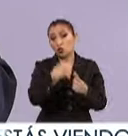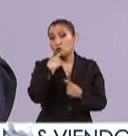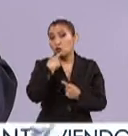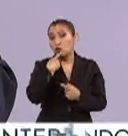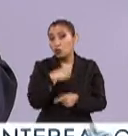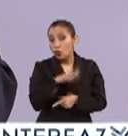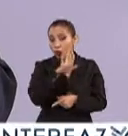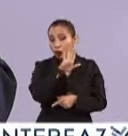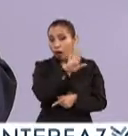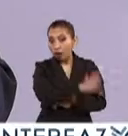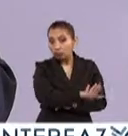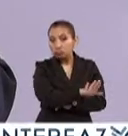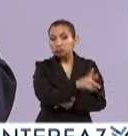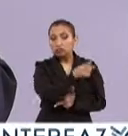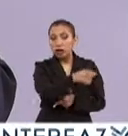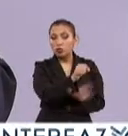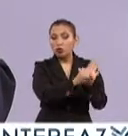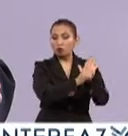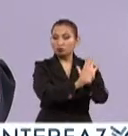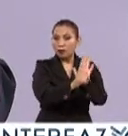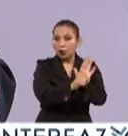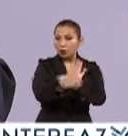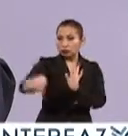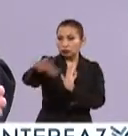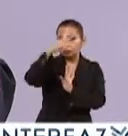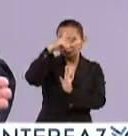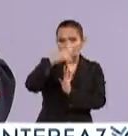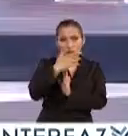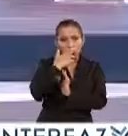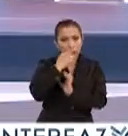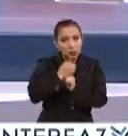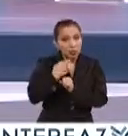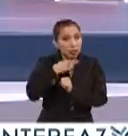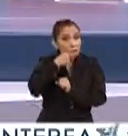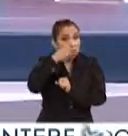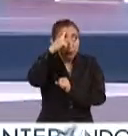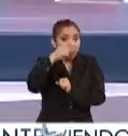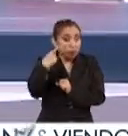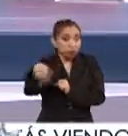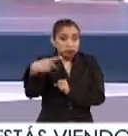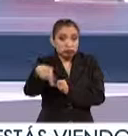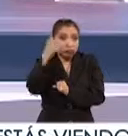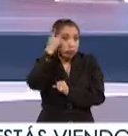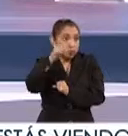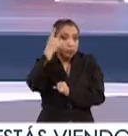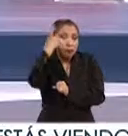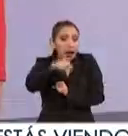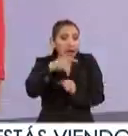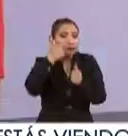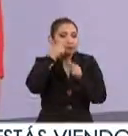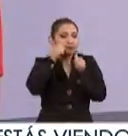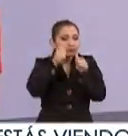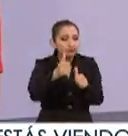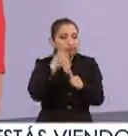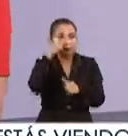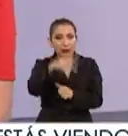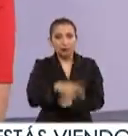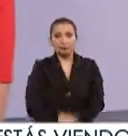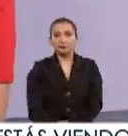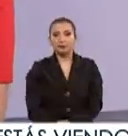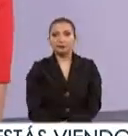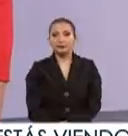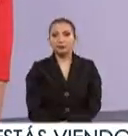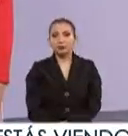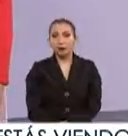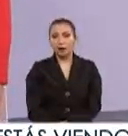Roja pues es un símbolo de los mexicanos, y yo siempre por eso digo que es de los mexicanos, claro, y para los mexicanos. Claro, sin duda alguna. En este